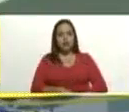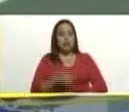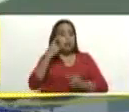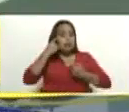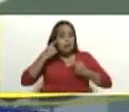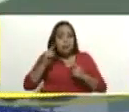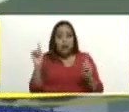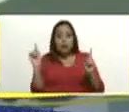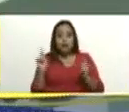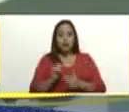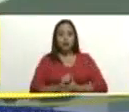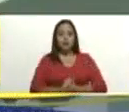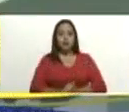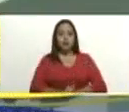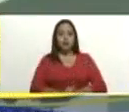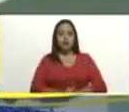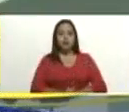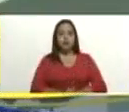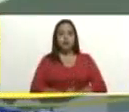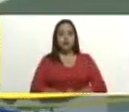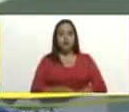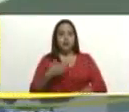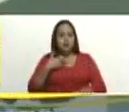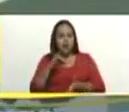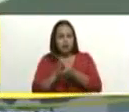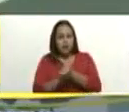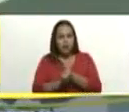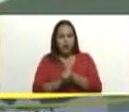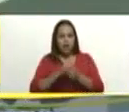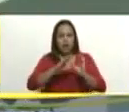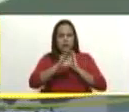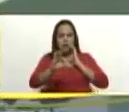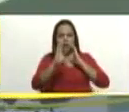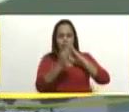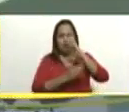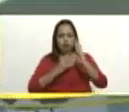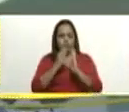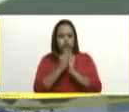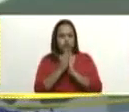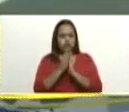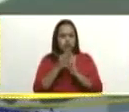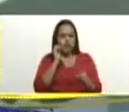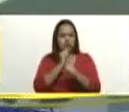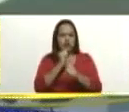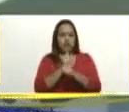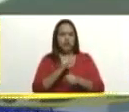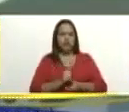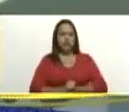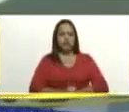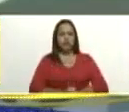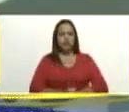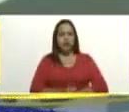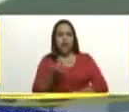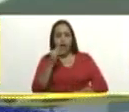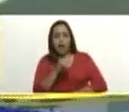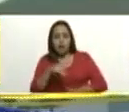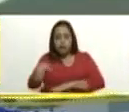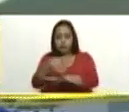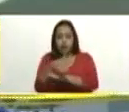repente mis compañeros de Metrobús, mis compañeros de trabajo, iban por una